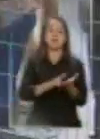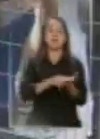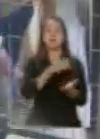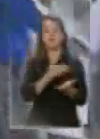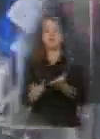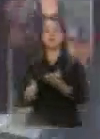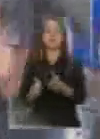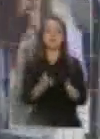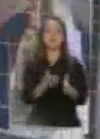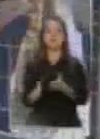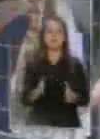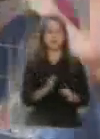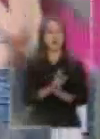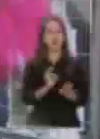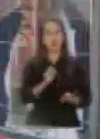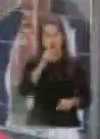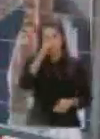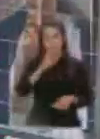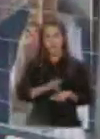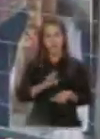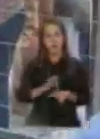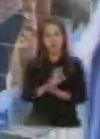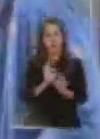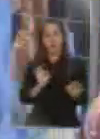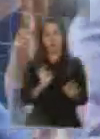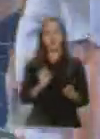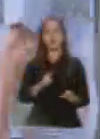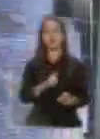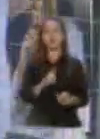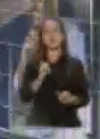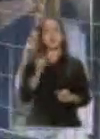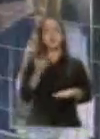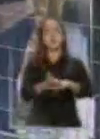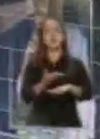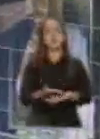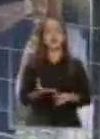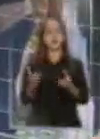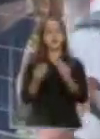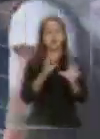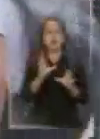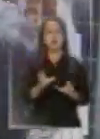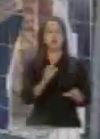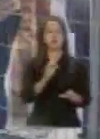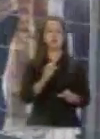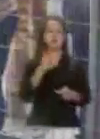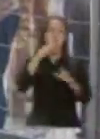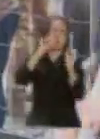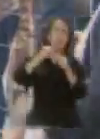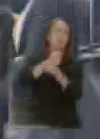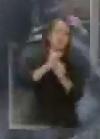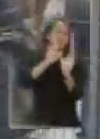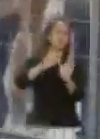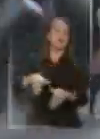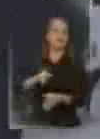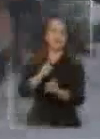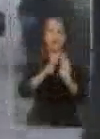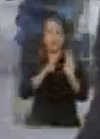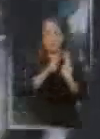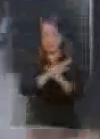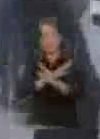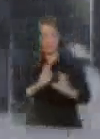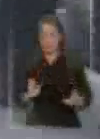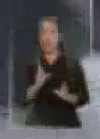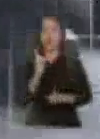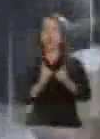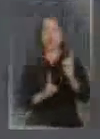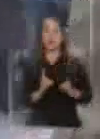médicos. Nunca he tenido enfermedades, pero para todo me han pedido muchas cosas, así que he terminado desistiendo, no haciendo nada.